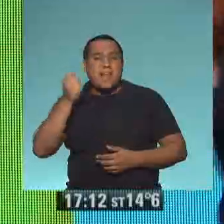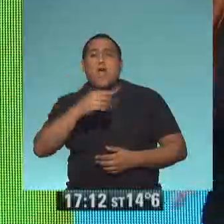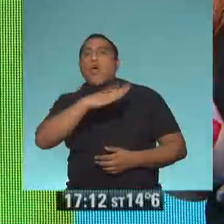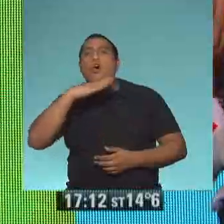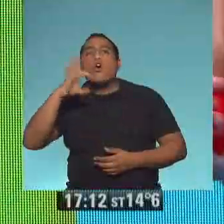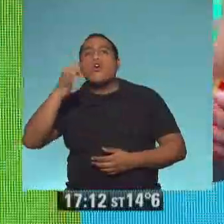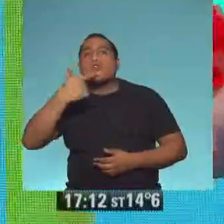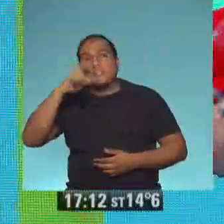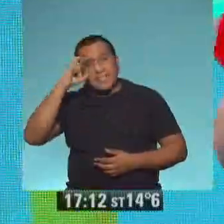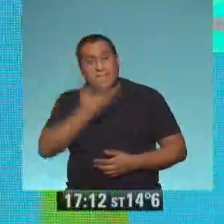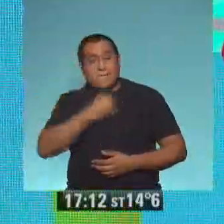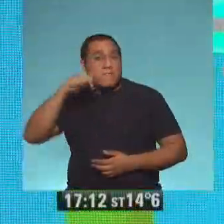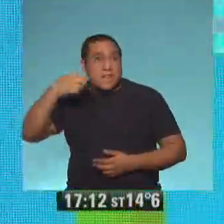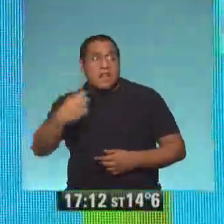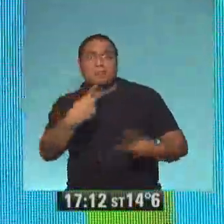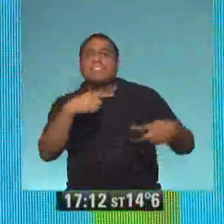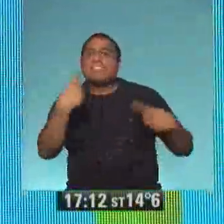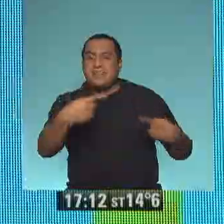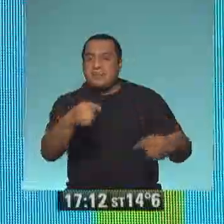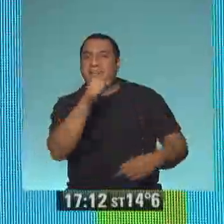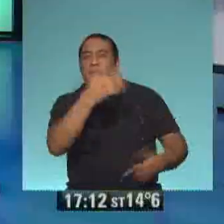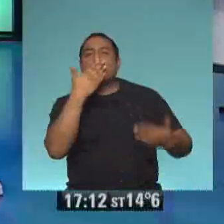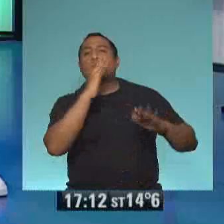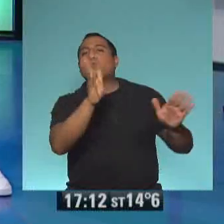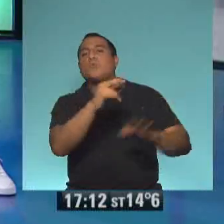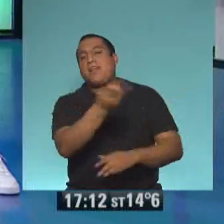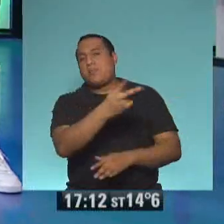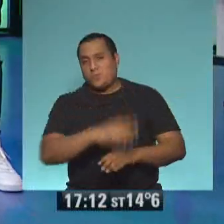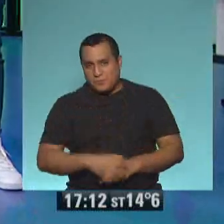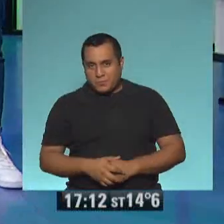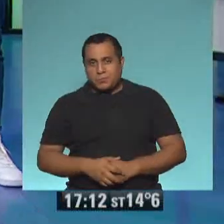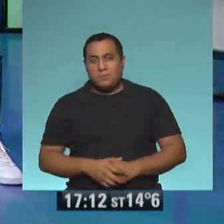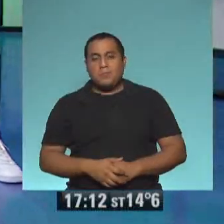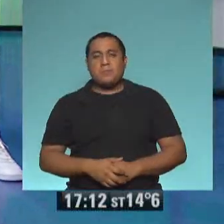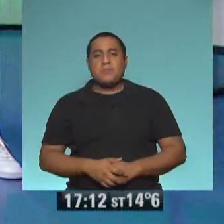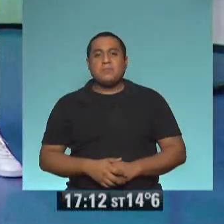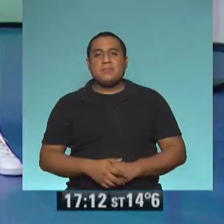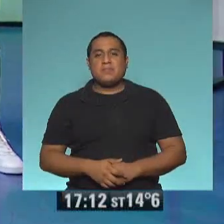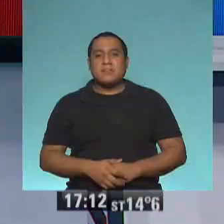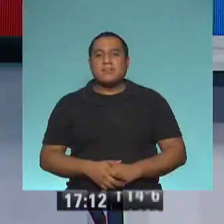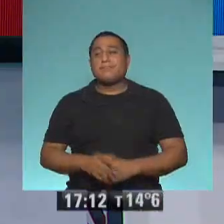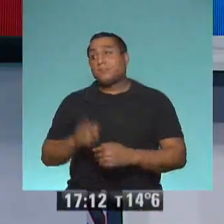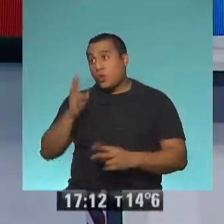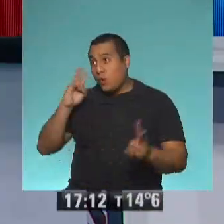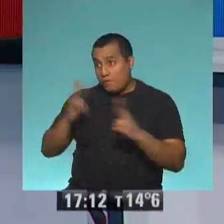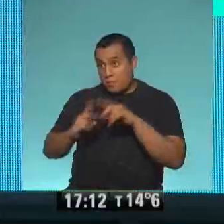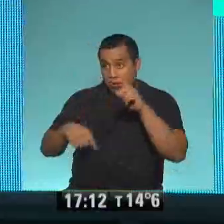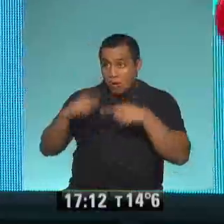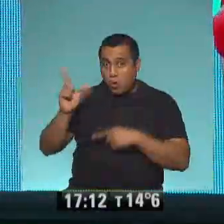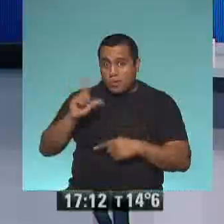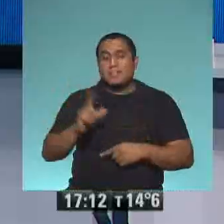que nos miran siempre hay un beso grande enorme enorme enorme entonces bien te vemos el lunes que